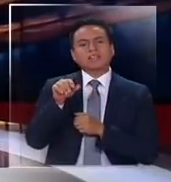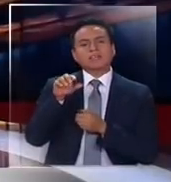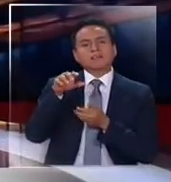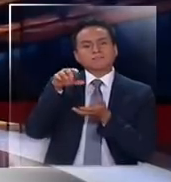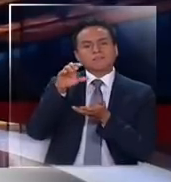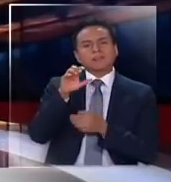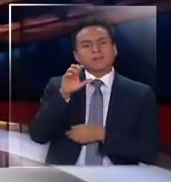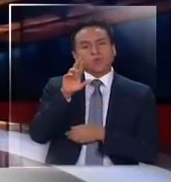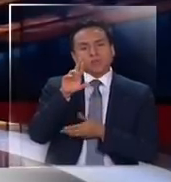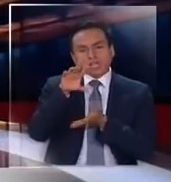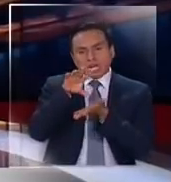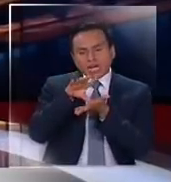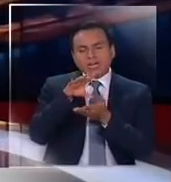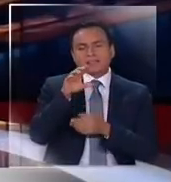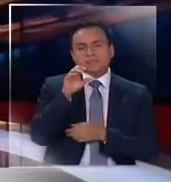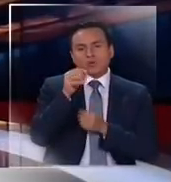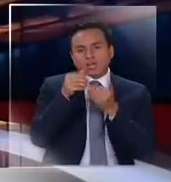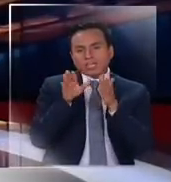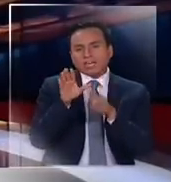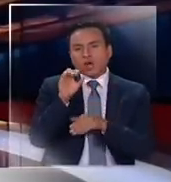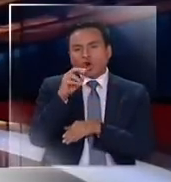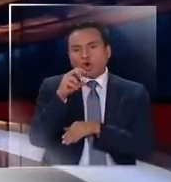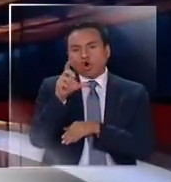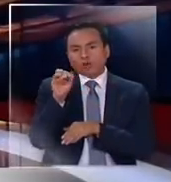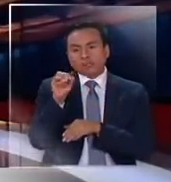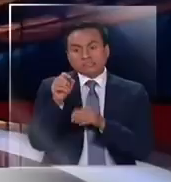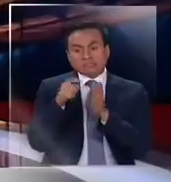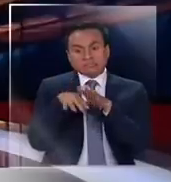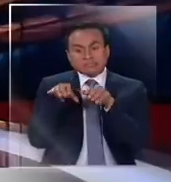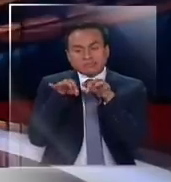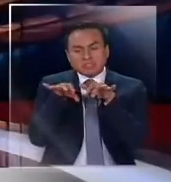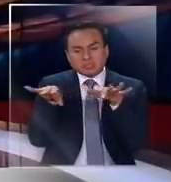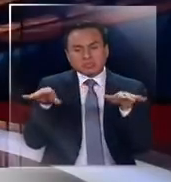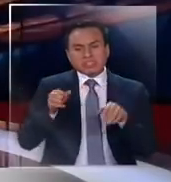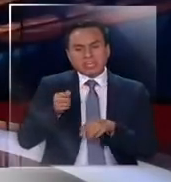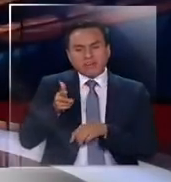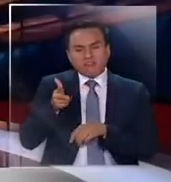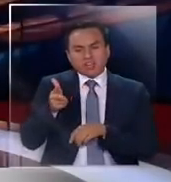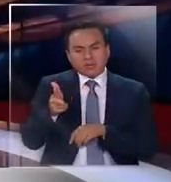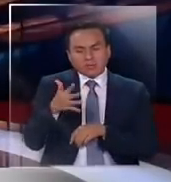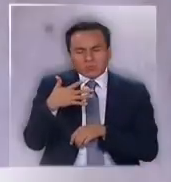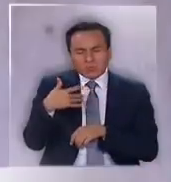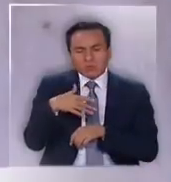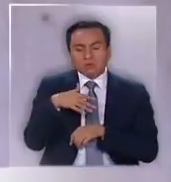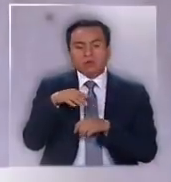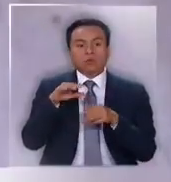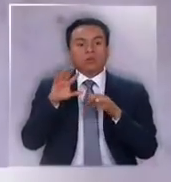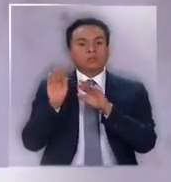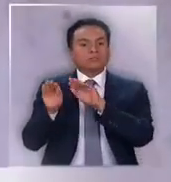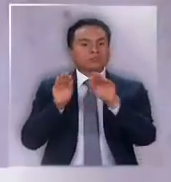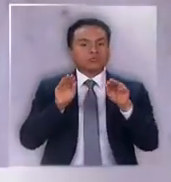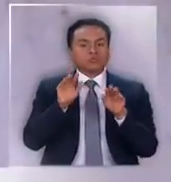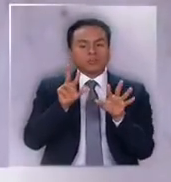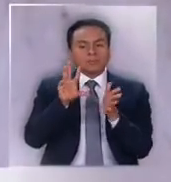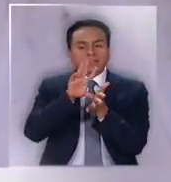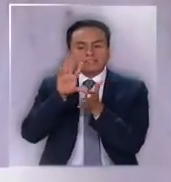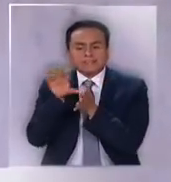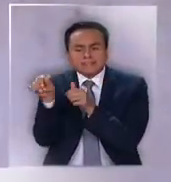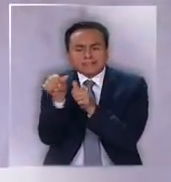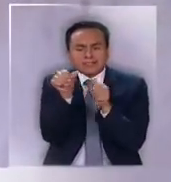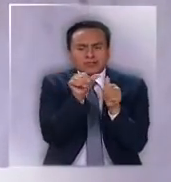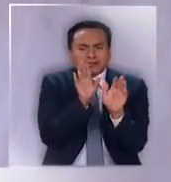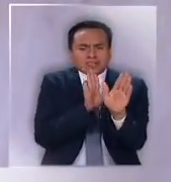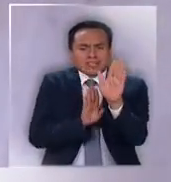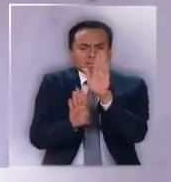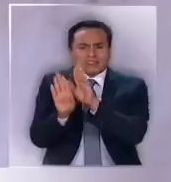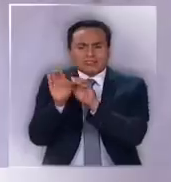Congo. Advierten que el riesgo de propagación del virus es elevado y preocupante. El organismo llamó a 9 países vecinos a tomar precauciones para